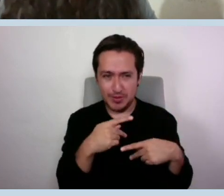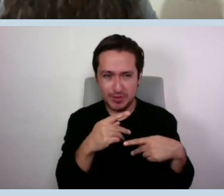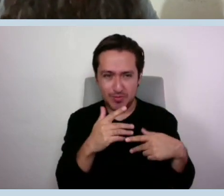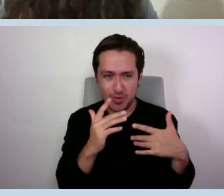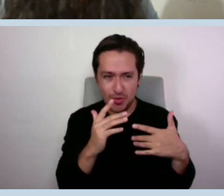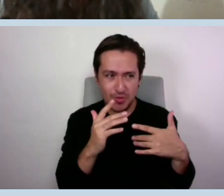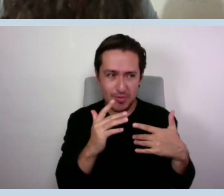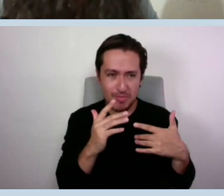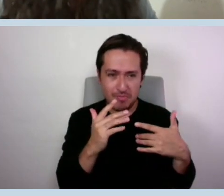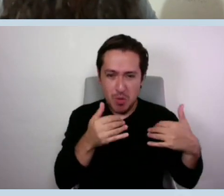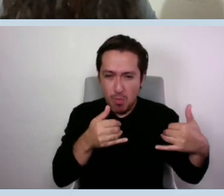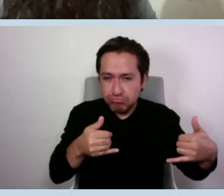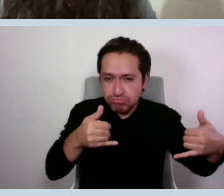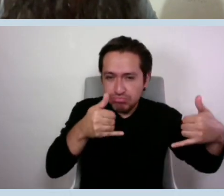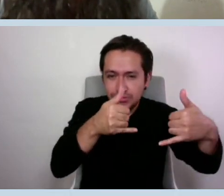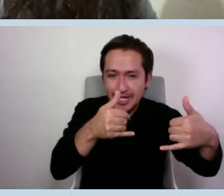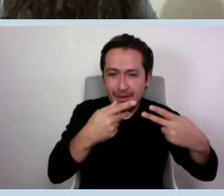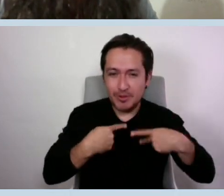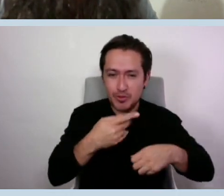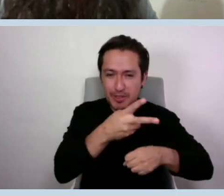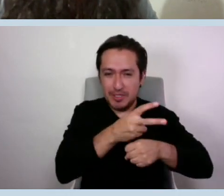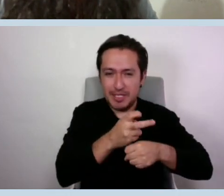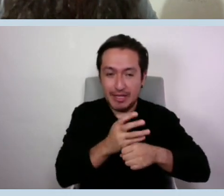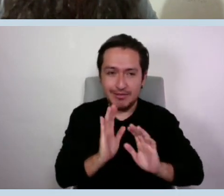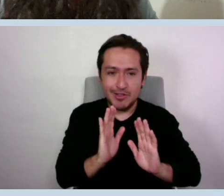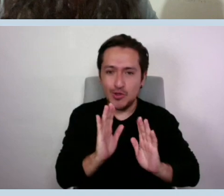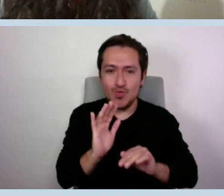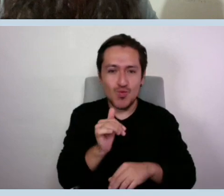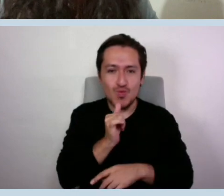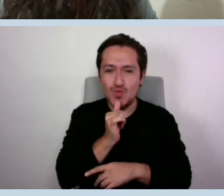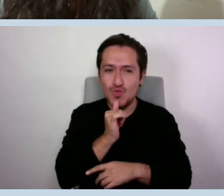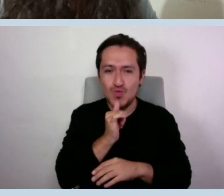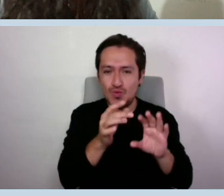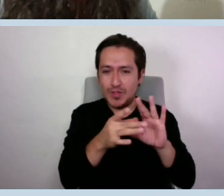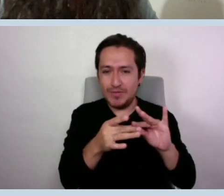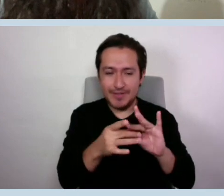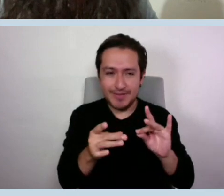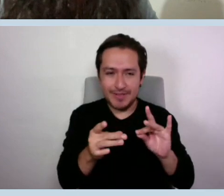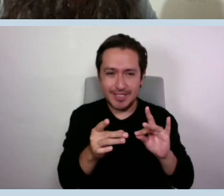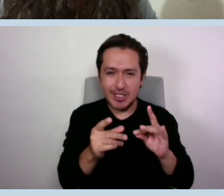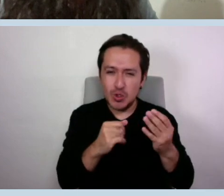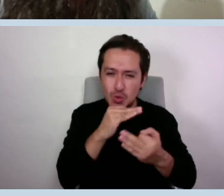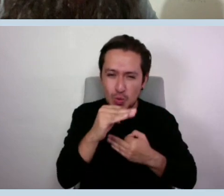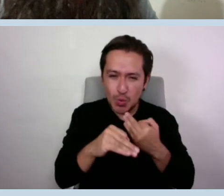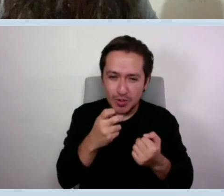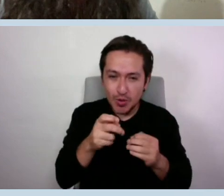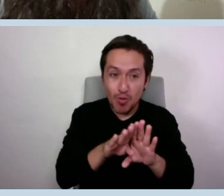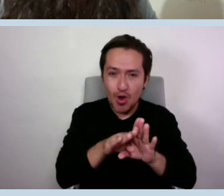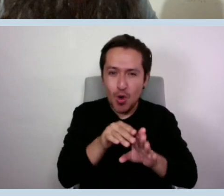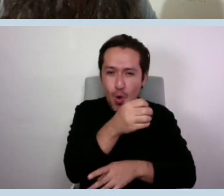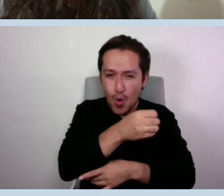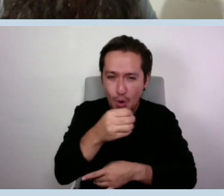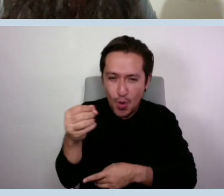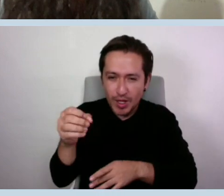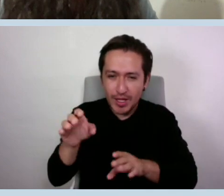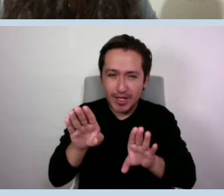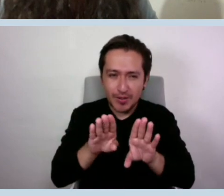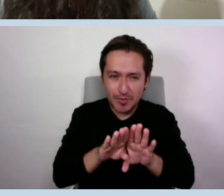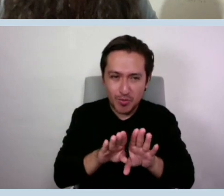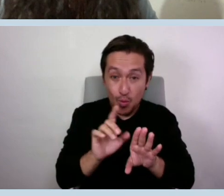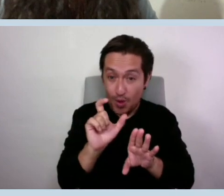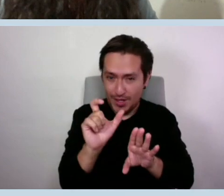o invitado este y todo toda la gestión que hay detrás de una charla cuando invitamos